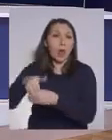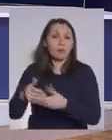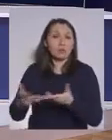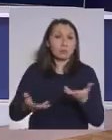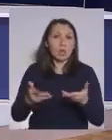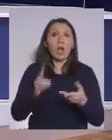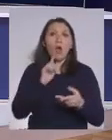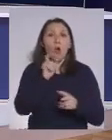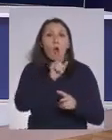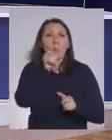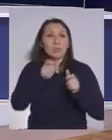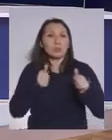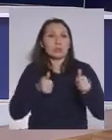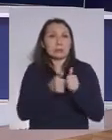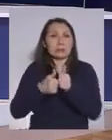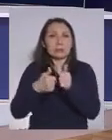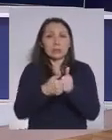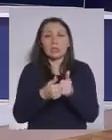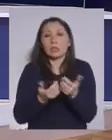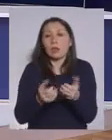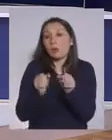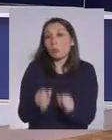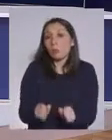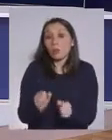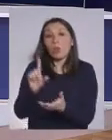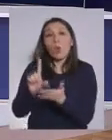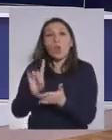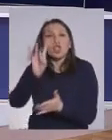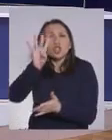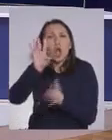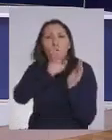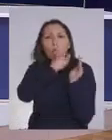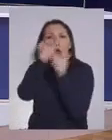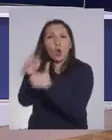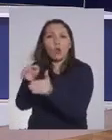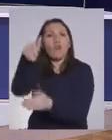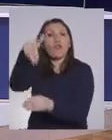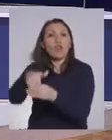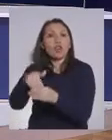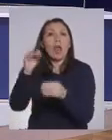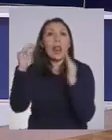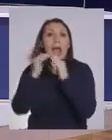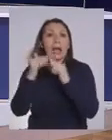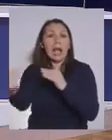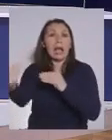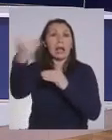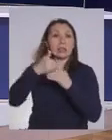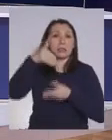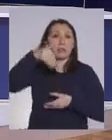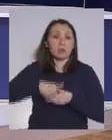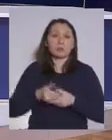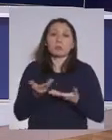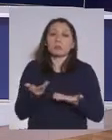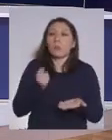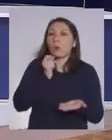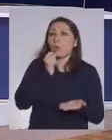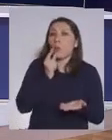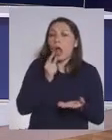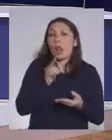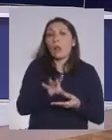contactos estrechos por ejemplo podrían haber lugares exclusivos un voto a domicilio cuáles podrían ser esas